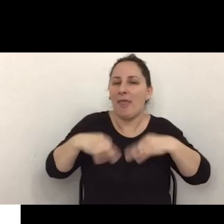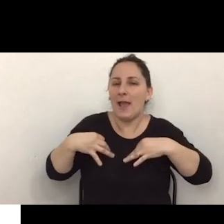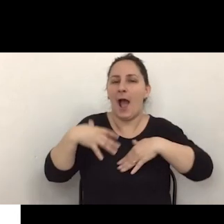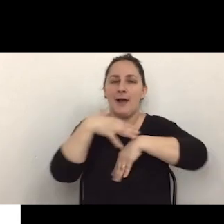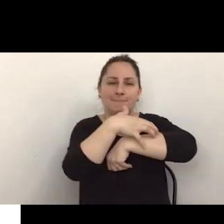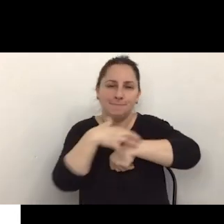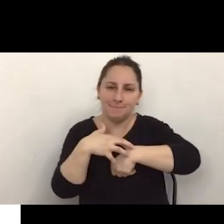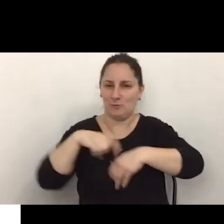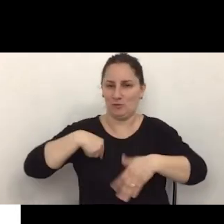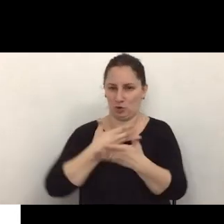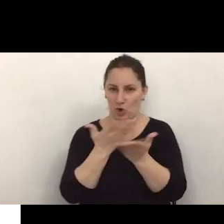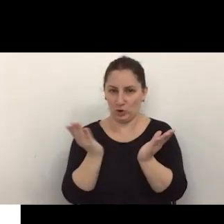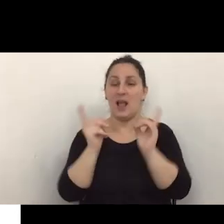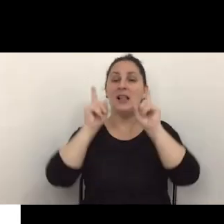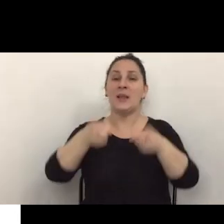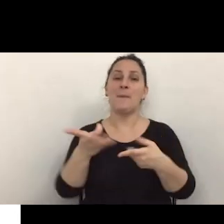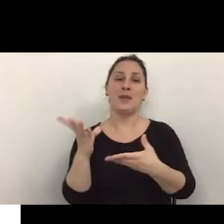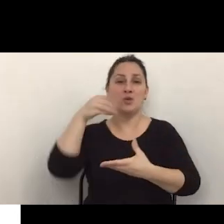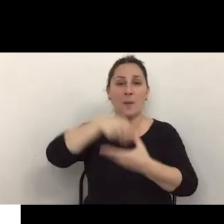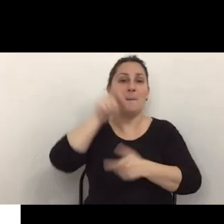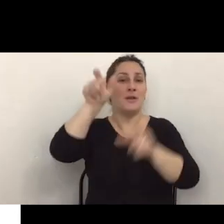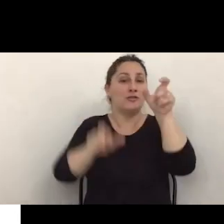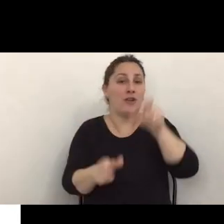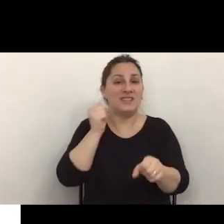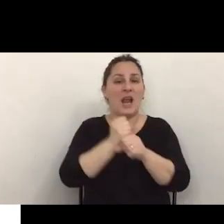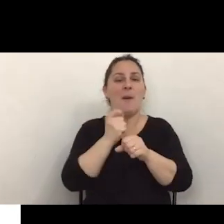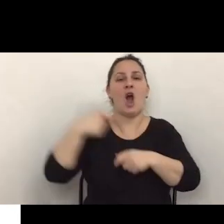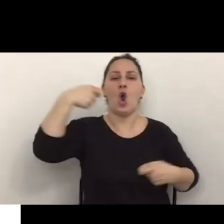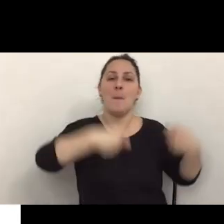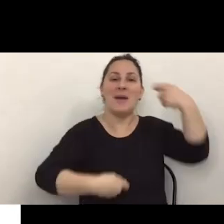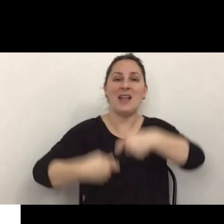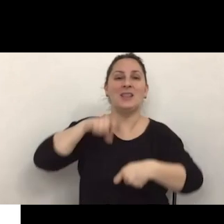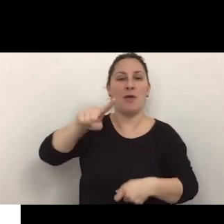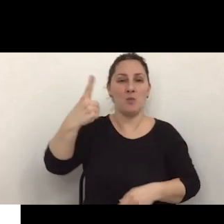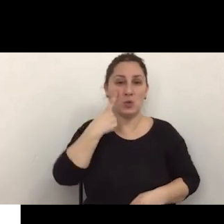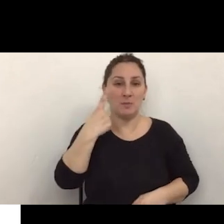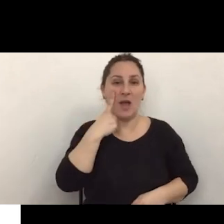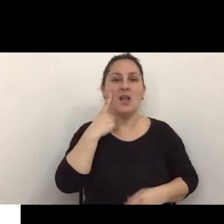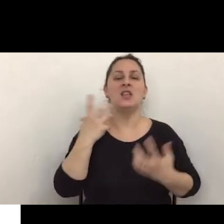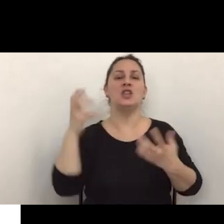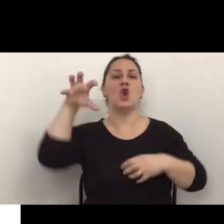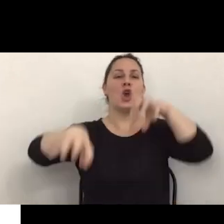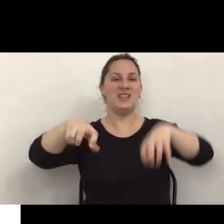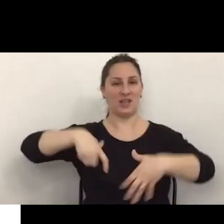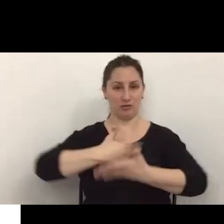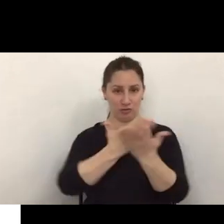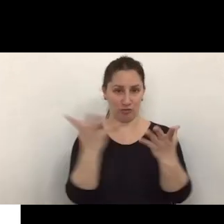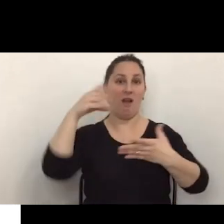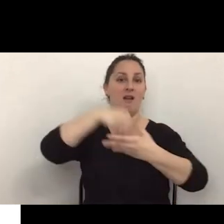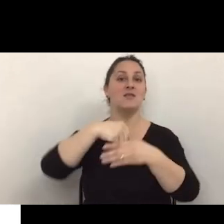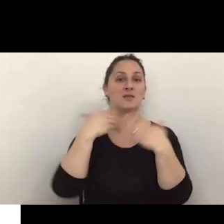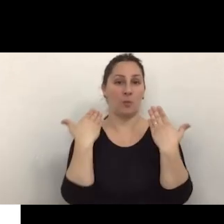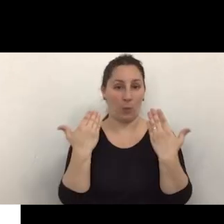social, incluyendo trabajadores de cooperativas municipales y de organizaciones sociales. Por supuesto